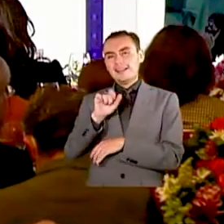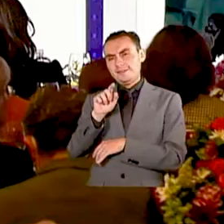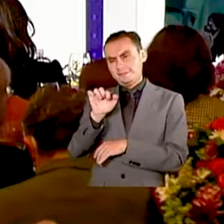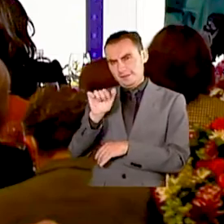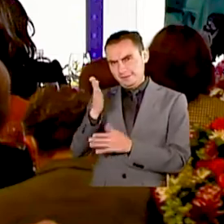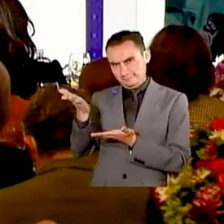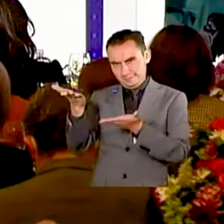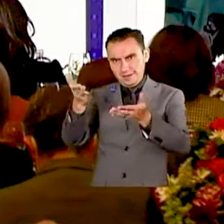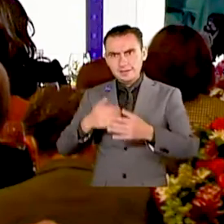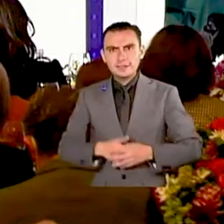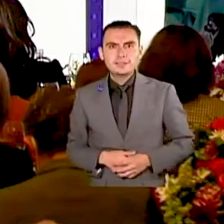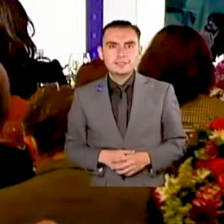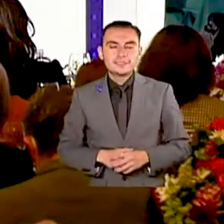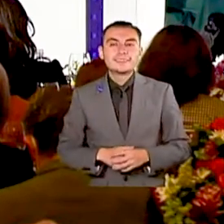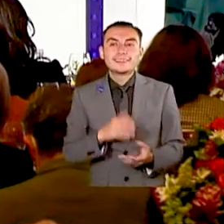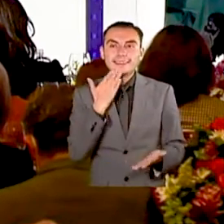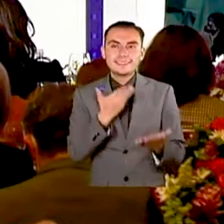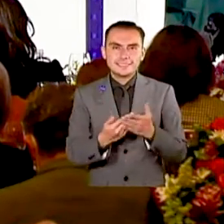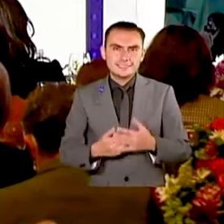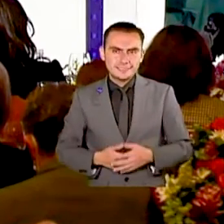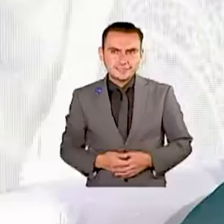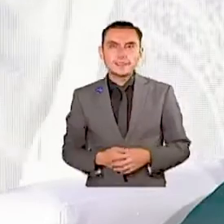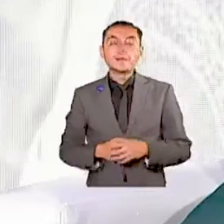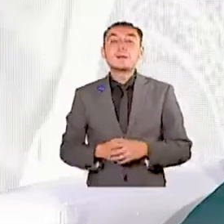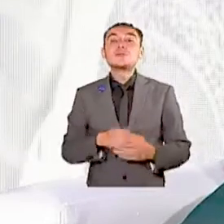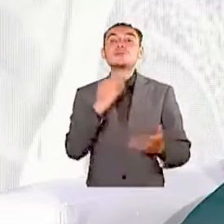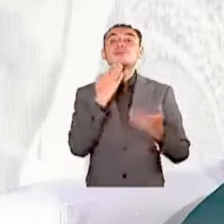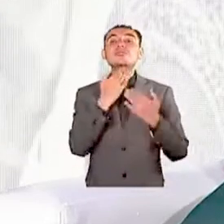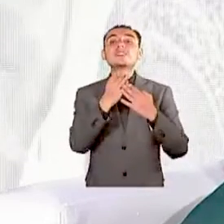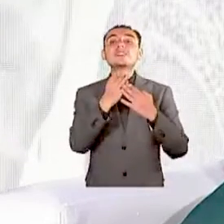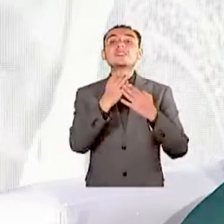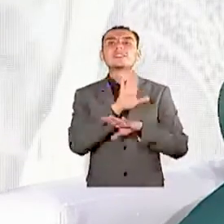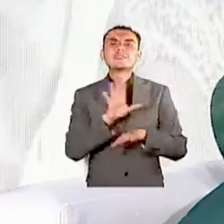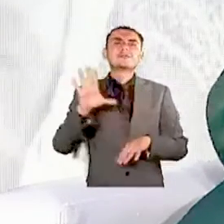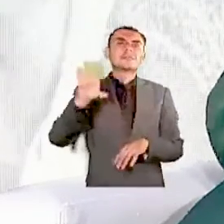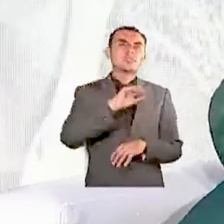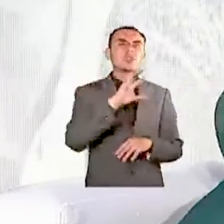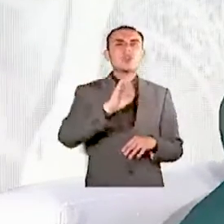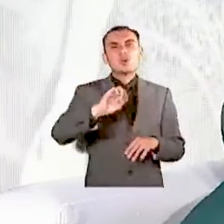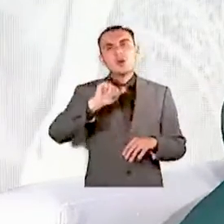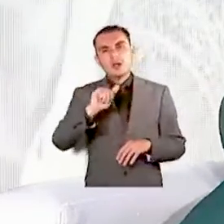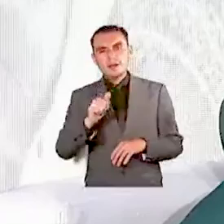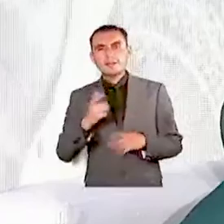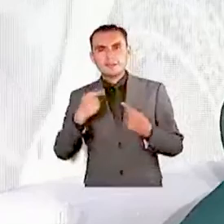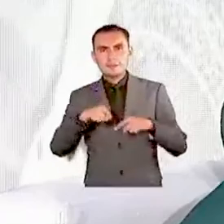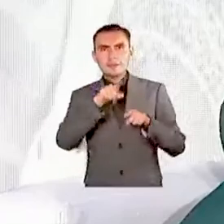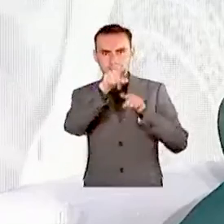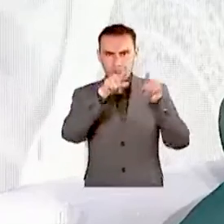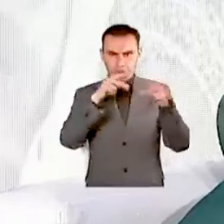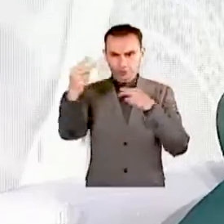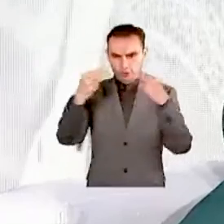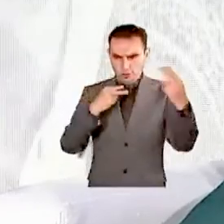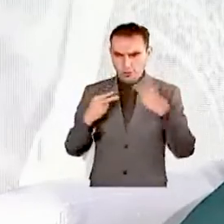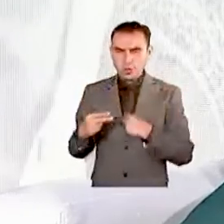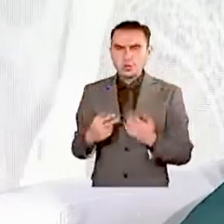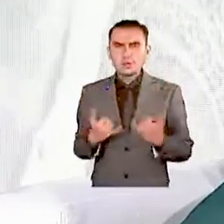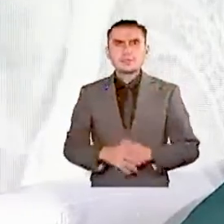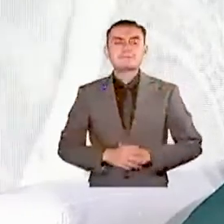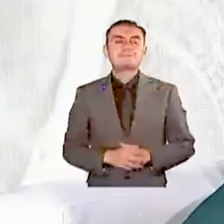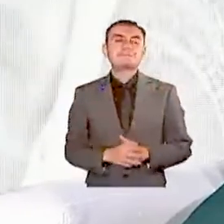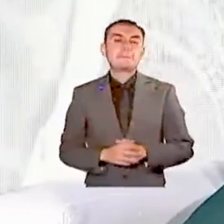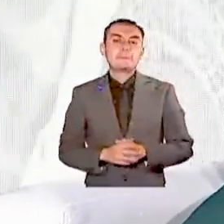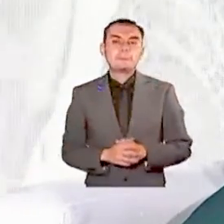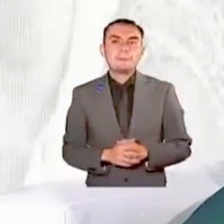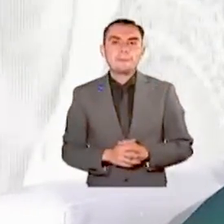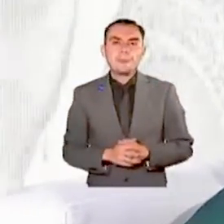tiene la palabra en ese sentido. Muchas gracias, señora Procuradora. Muy buenas tardes para todos y todas, especialmente a la ciudadanía que hoy nos